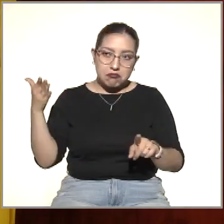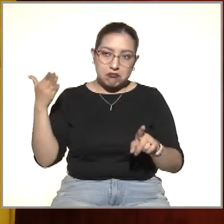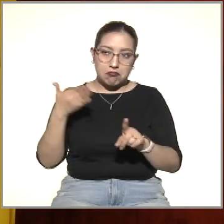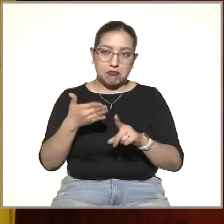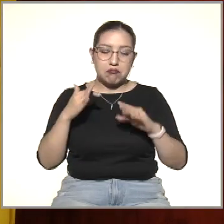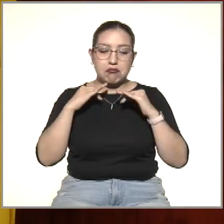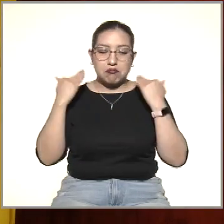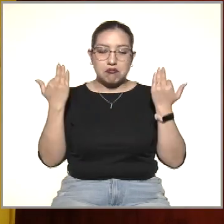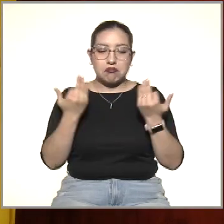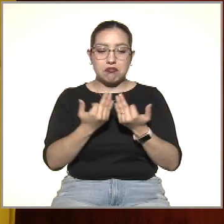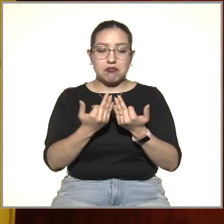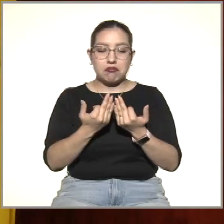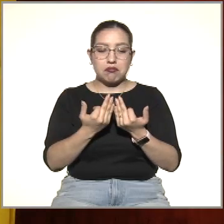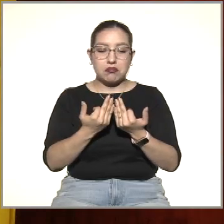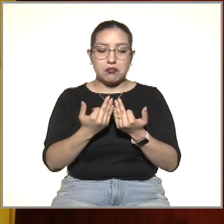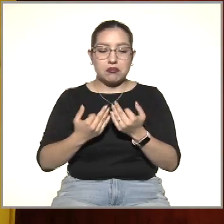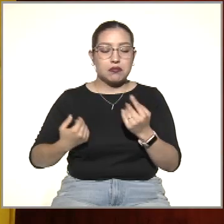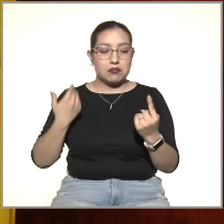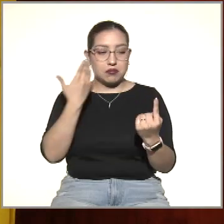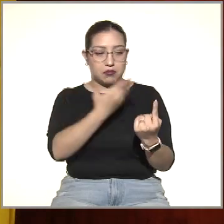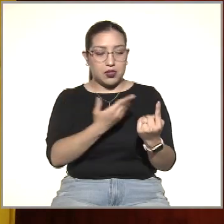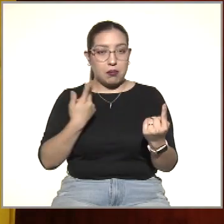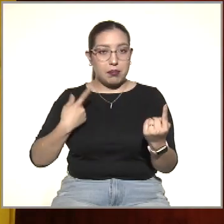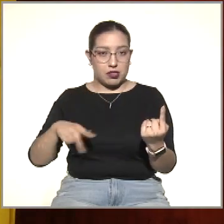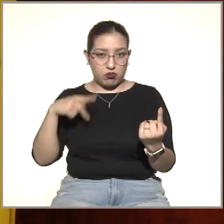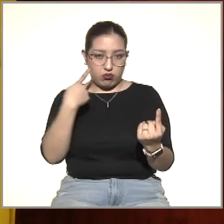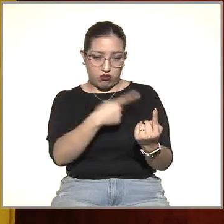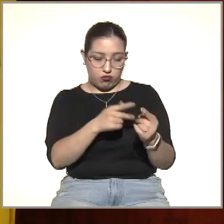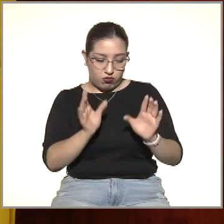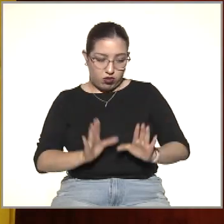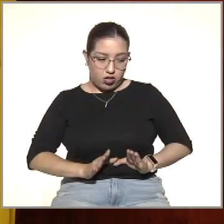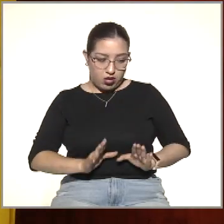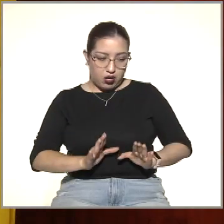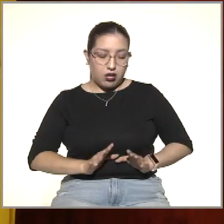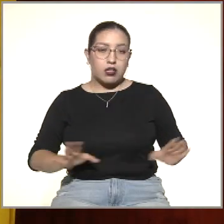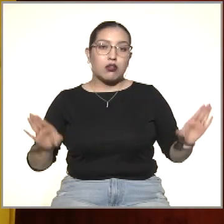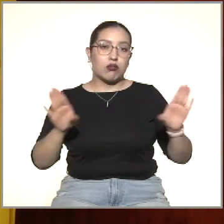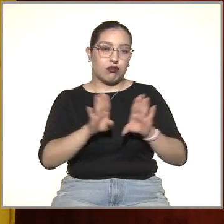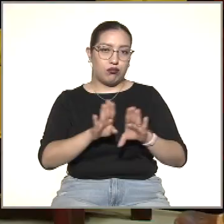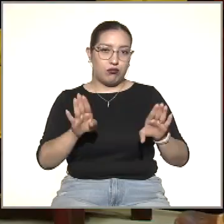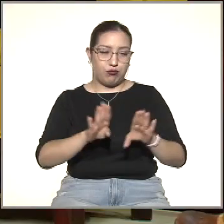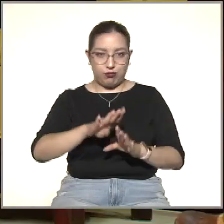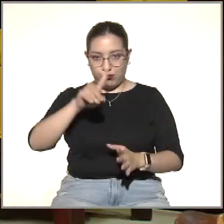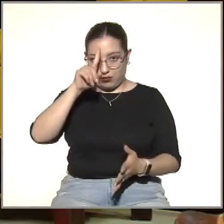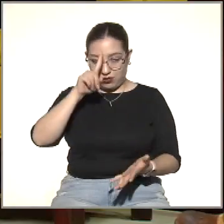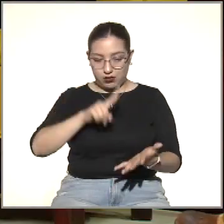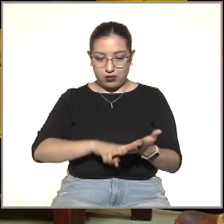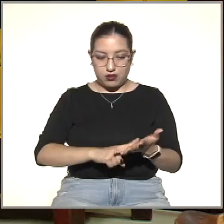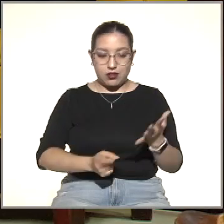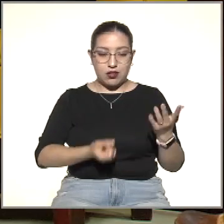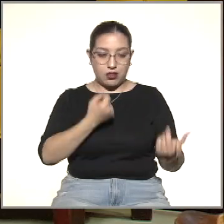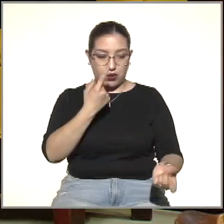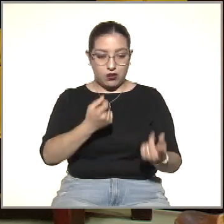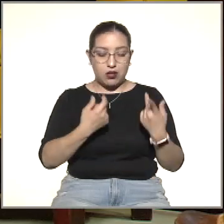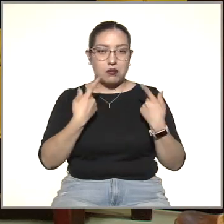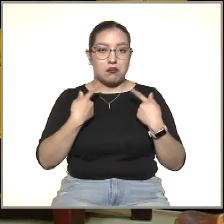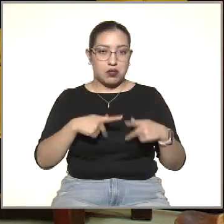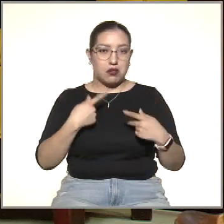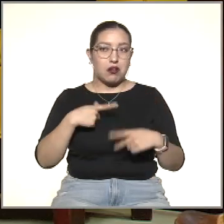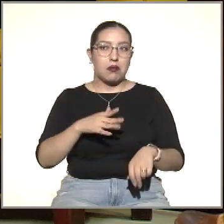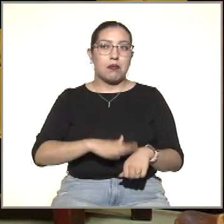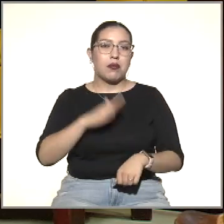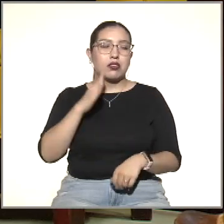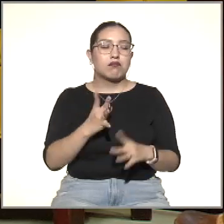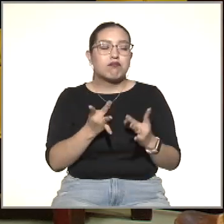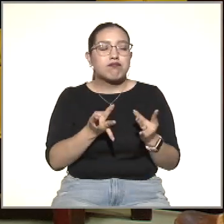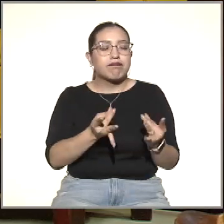la personalidad de a quien se lo están diciendo. O sea, creo que sí hay personas como mucho más sensibles